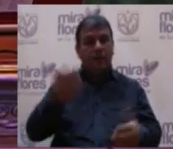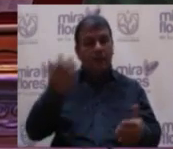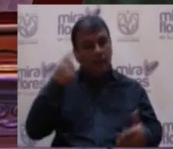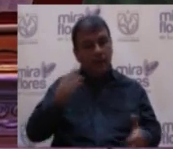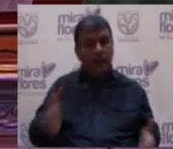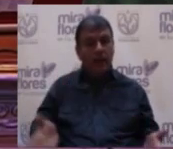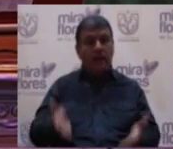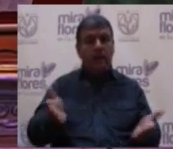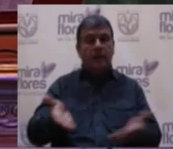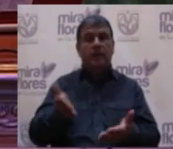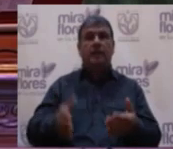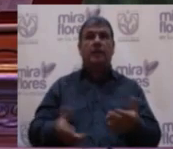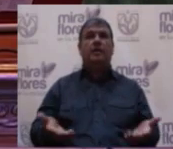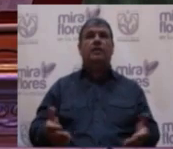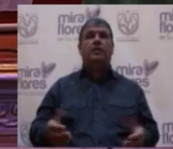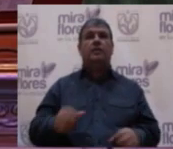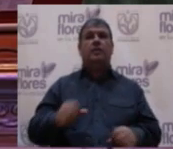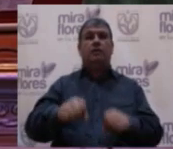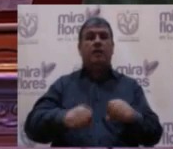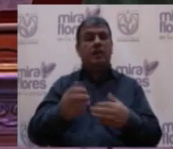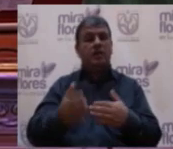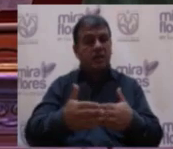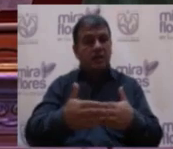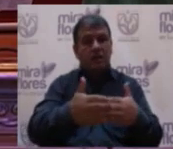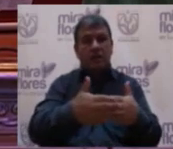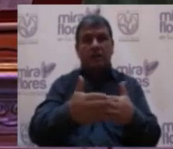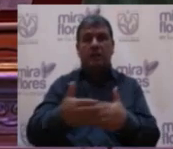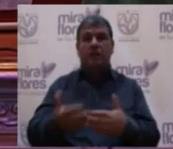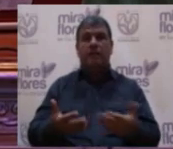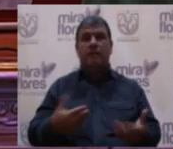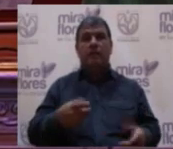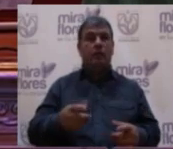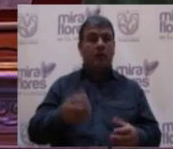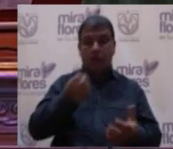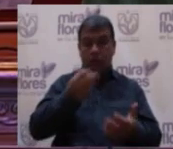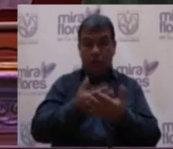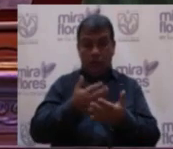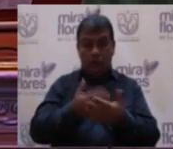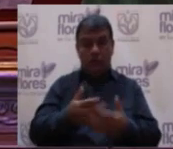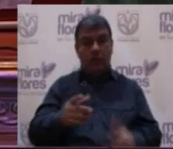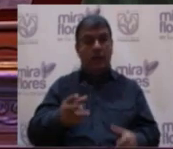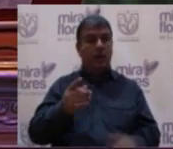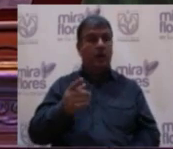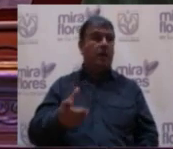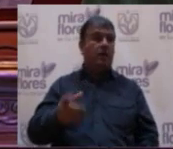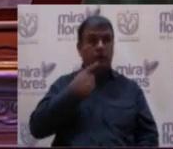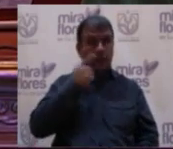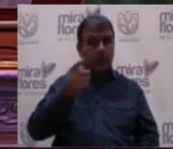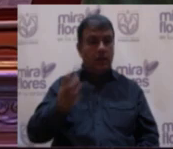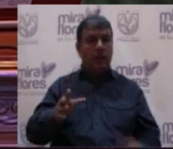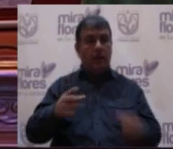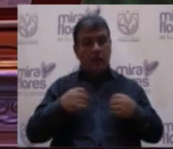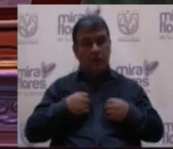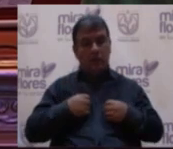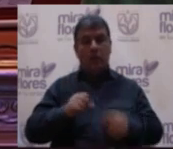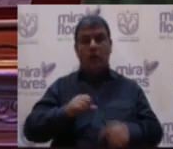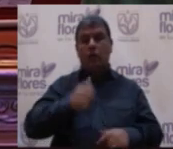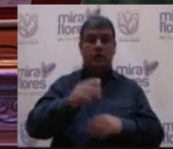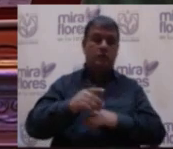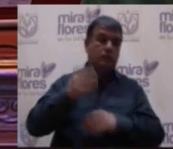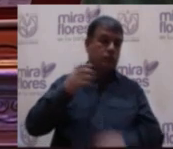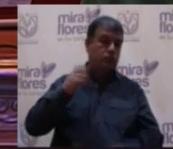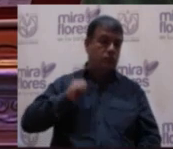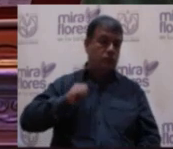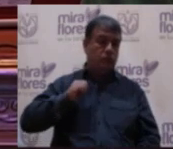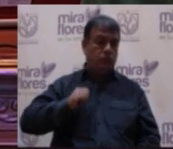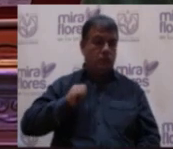alentar los viajes, sobre todo de cercanía. Y qué bueno que usted reconozca que otras municipalidades nos imitan y replican las cosas